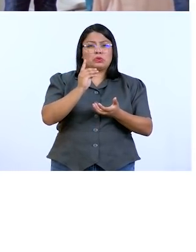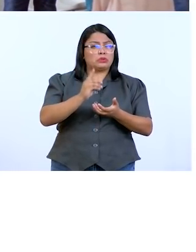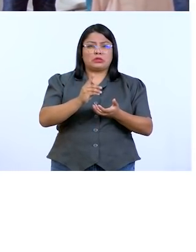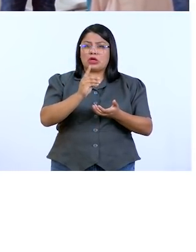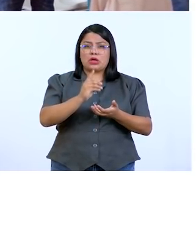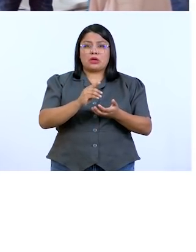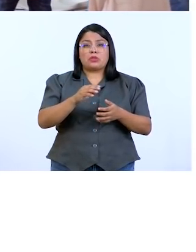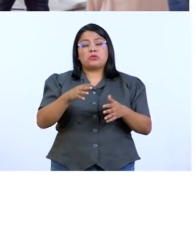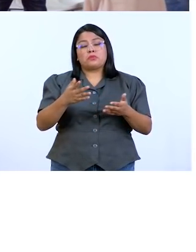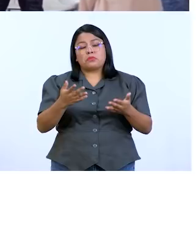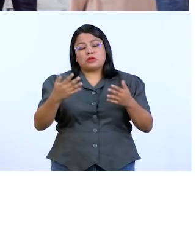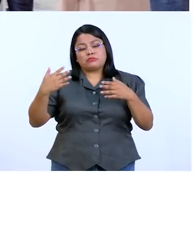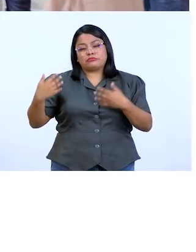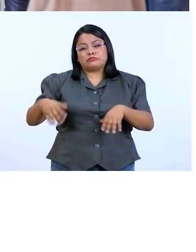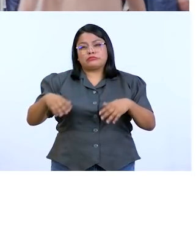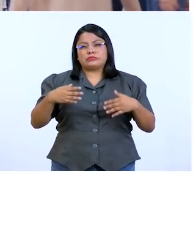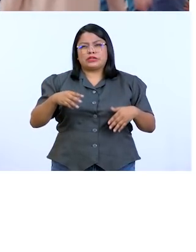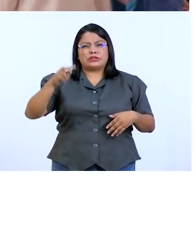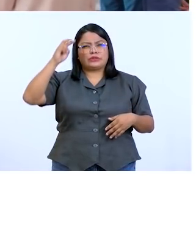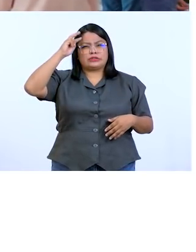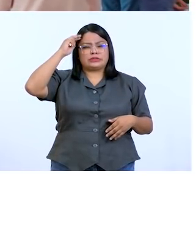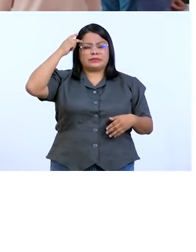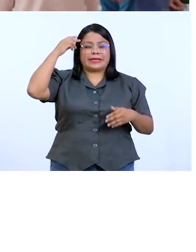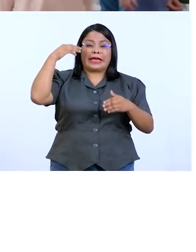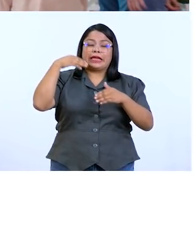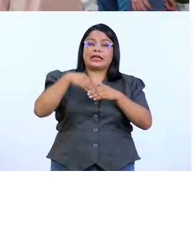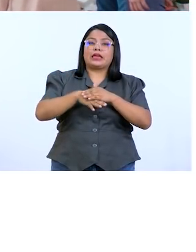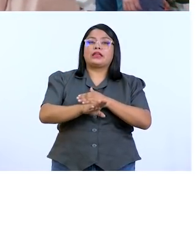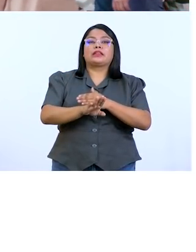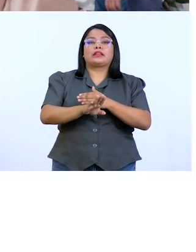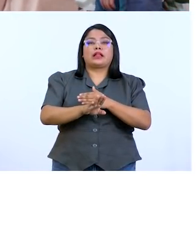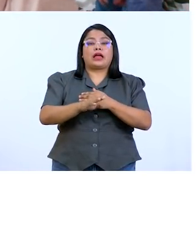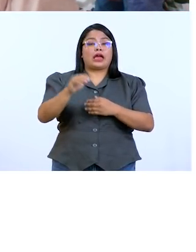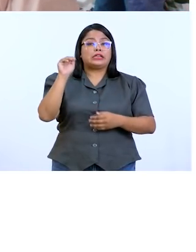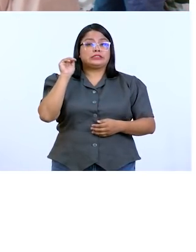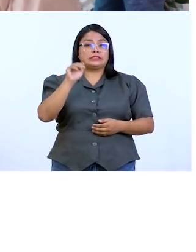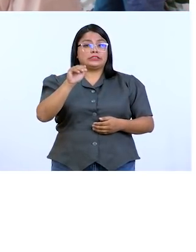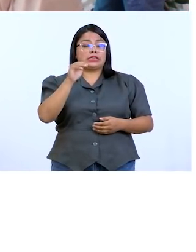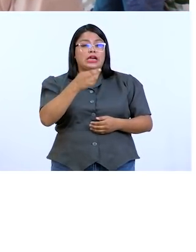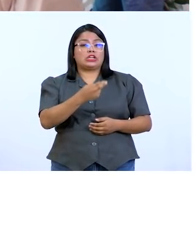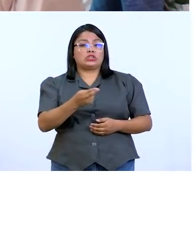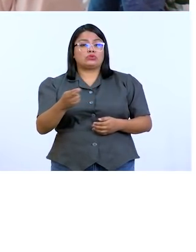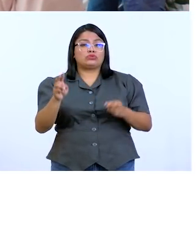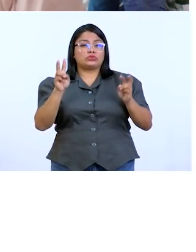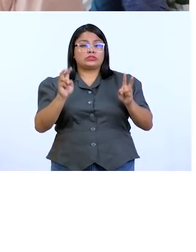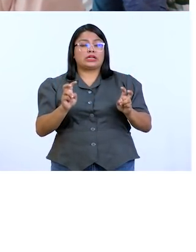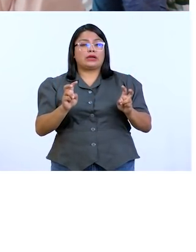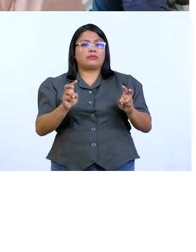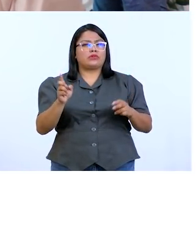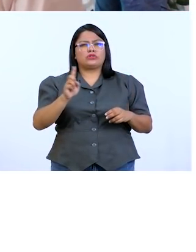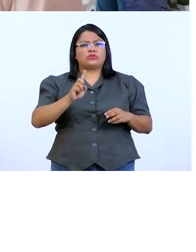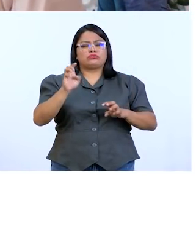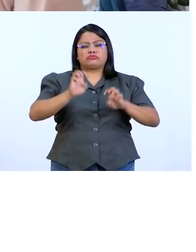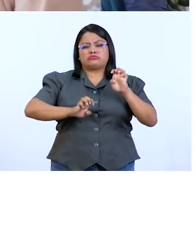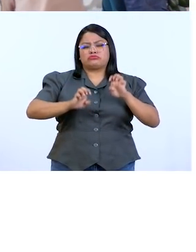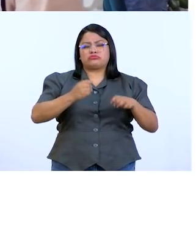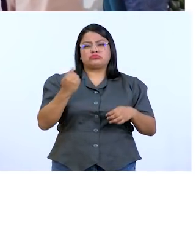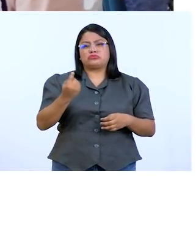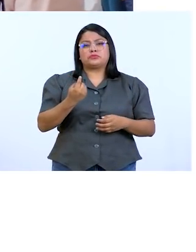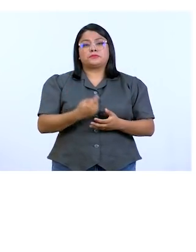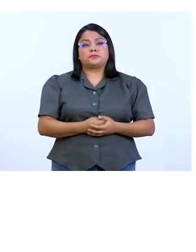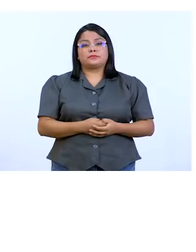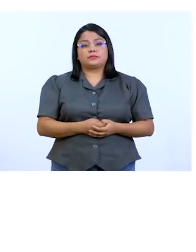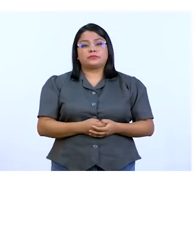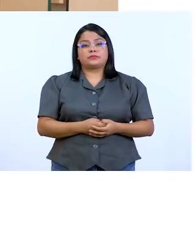en el sentido de que esta actividad no pretende introducir, es decir, enseñar recursos o contenidos, sino